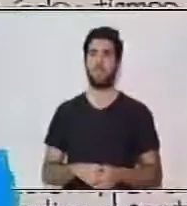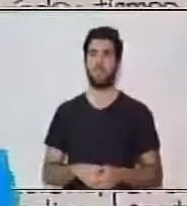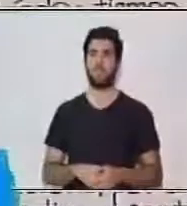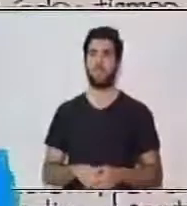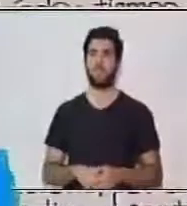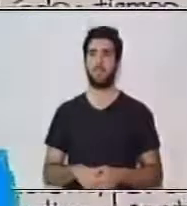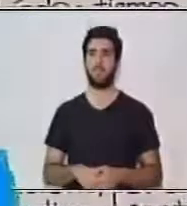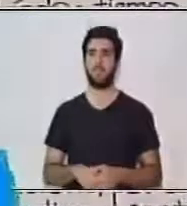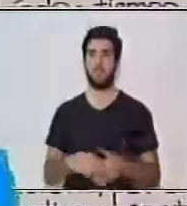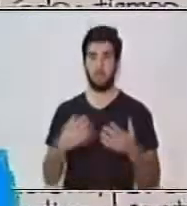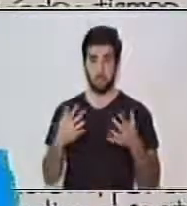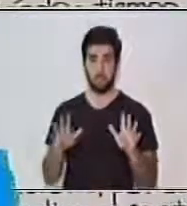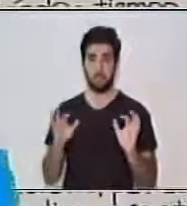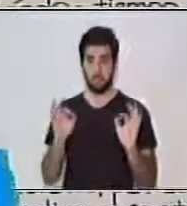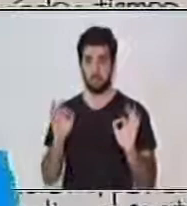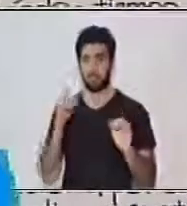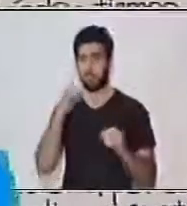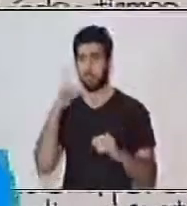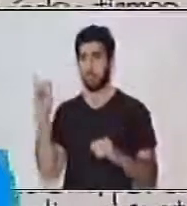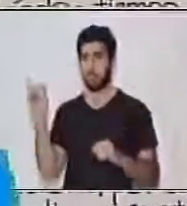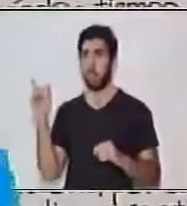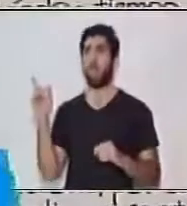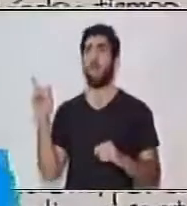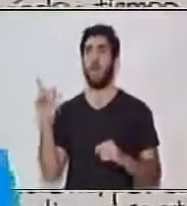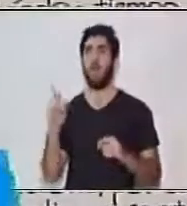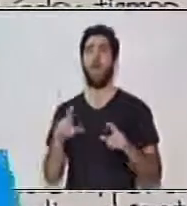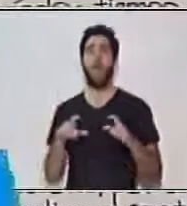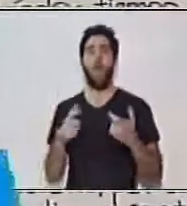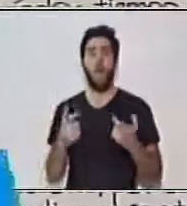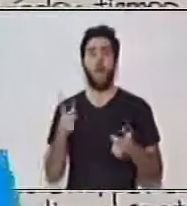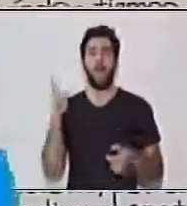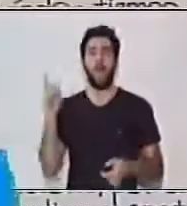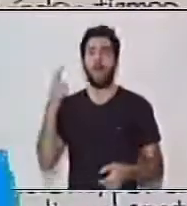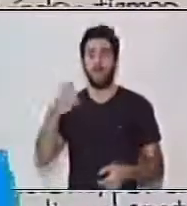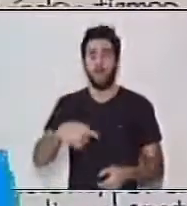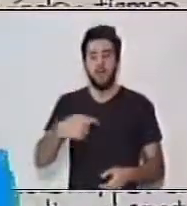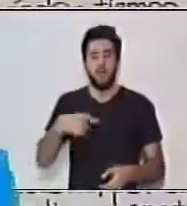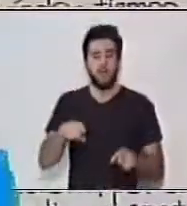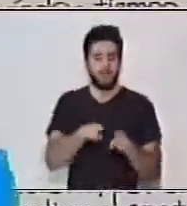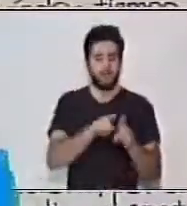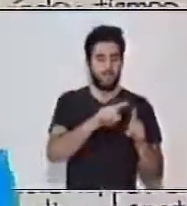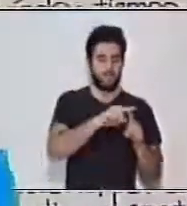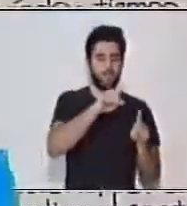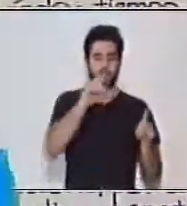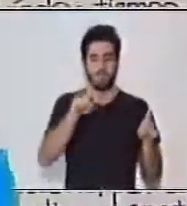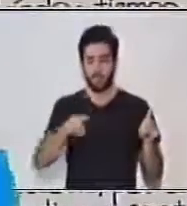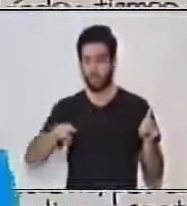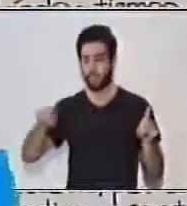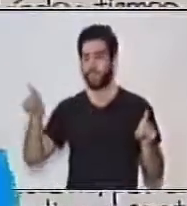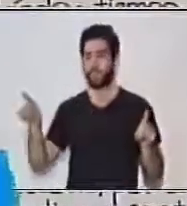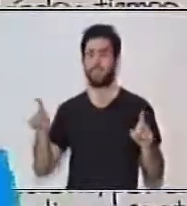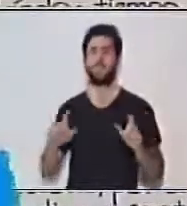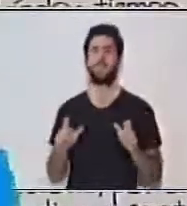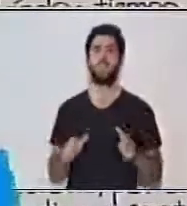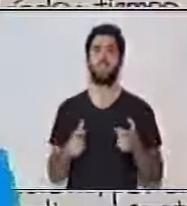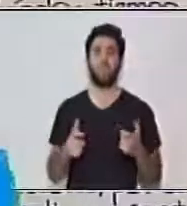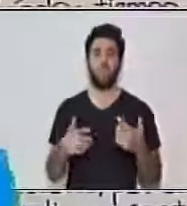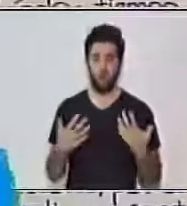de equilibrio. Entonces vemos el comportamiento ahí de ese resorte.